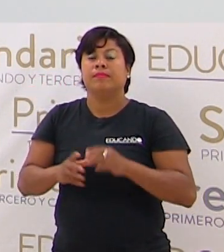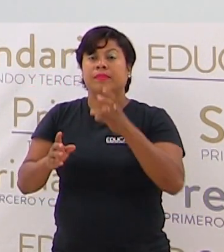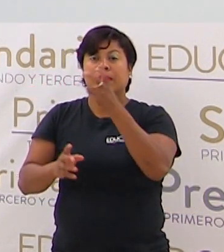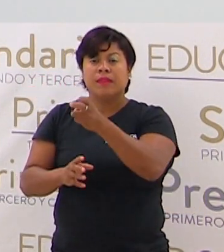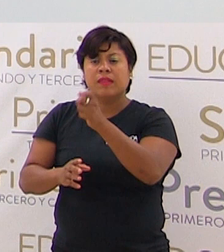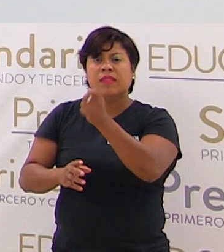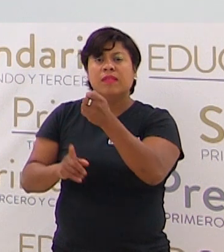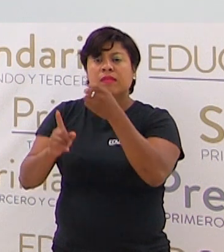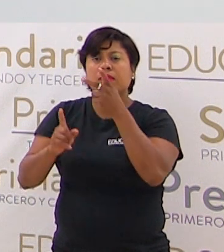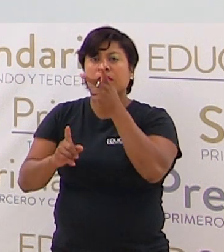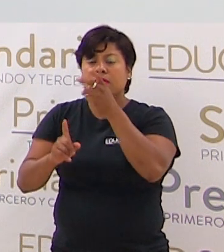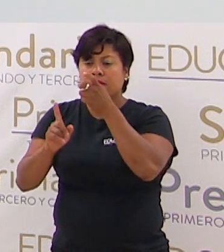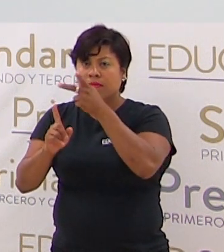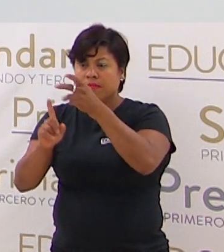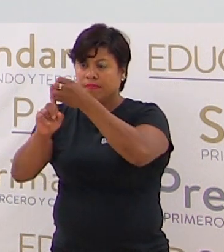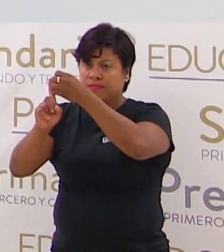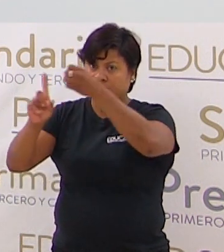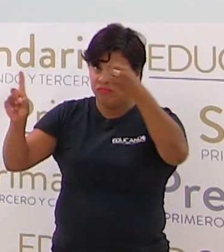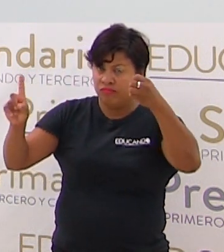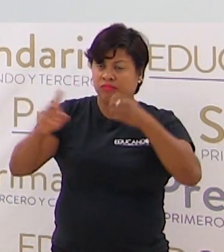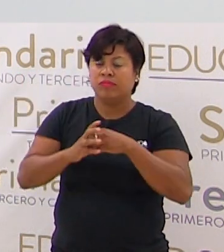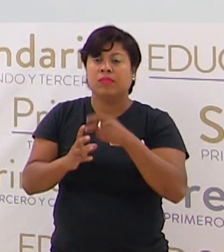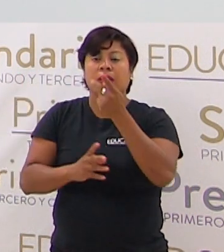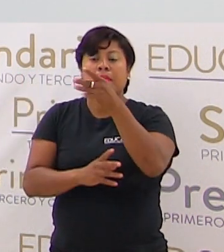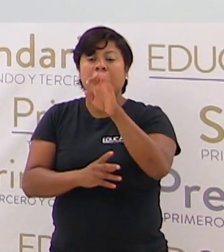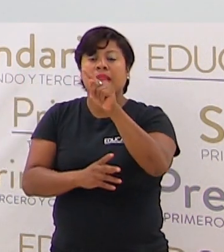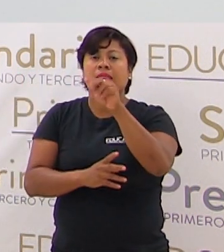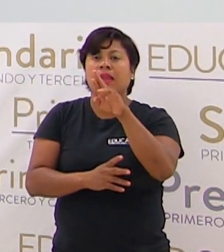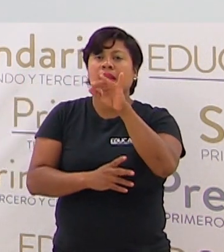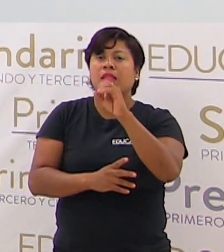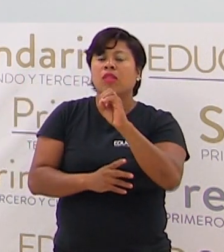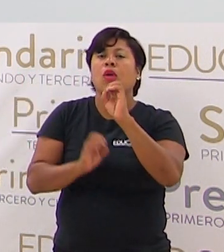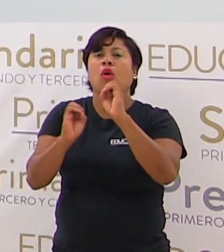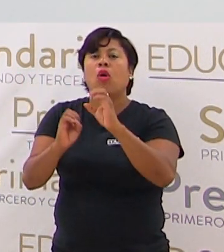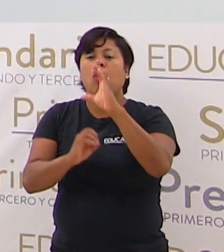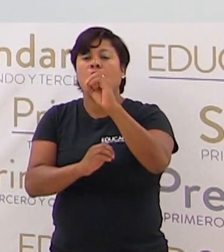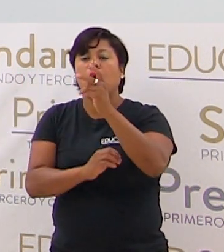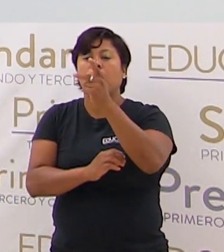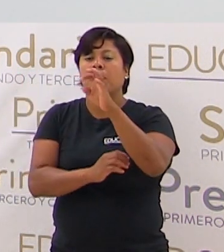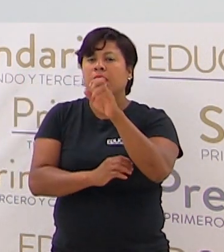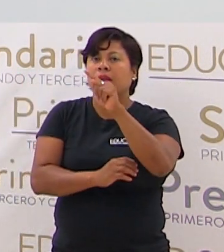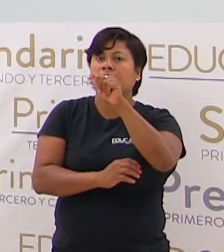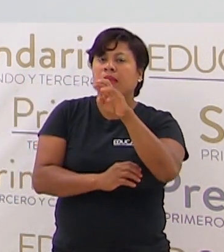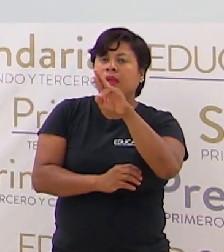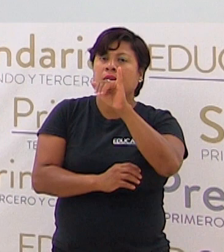una oración en pretérito o copretérito.